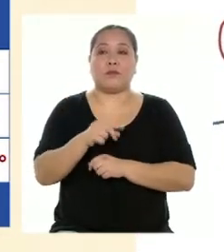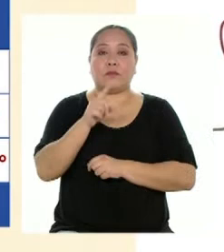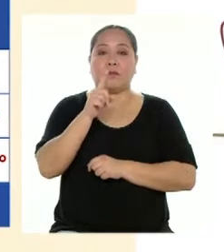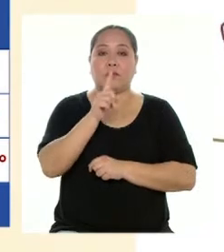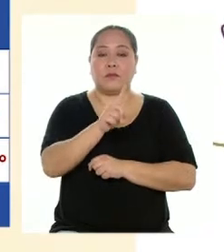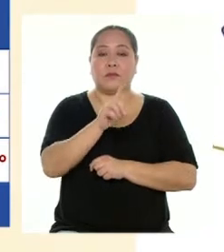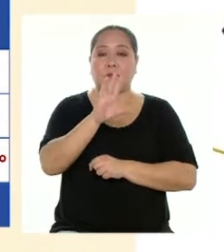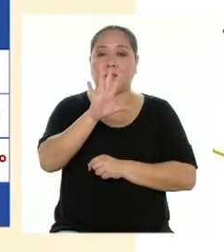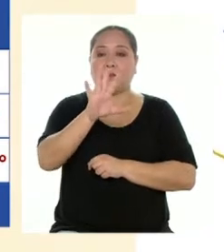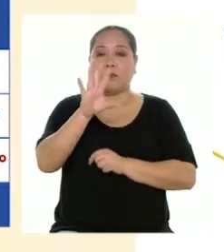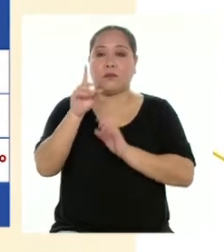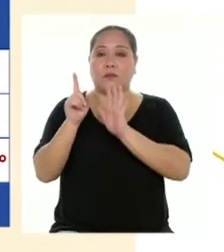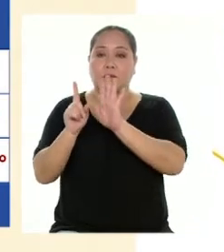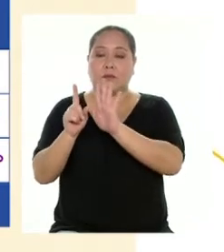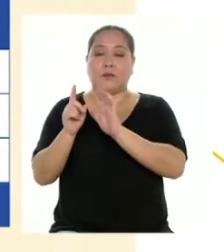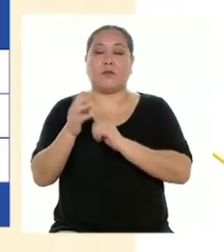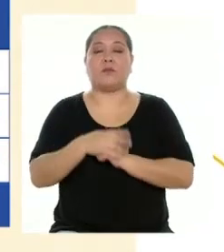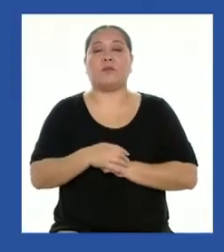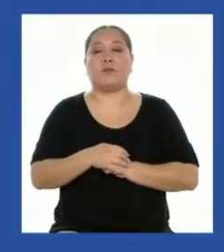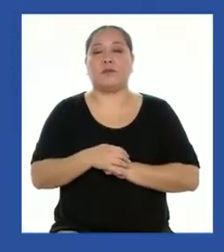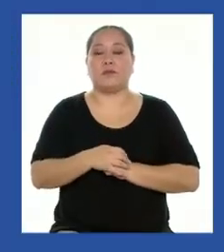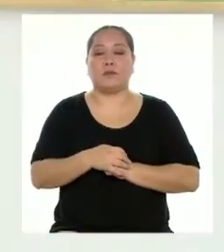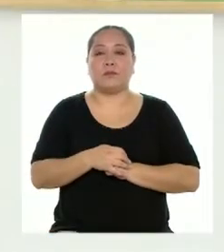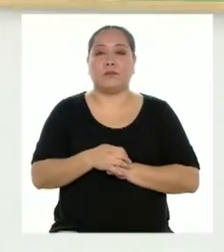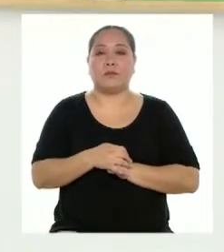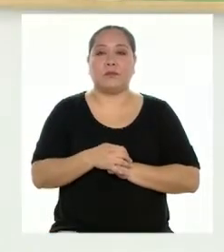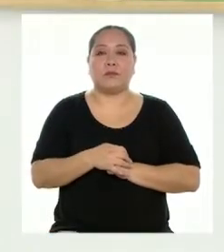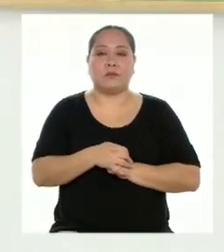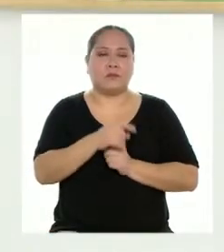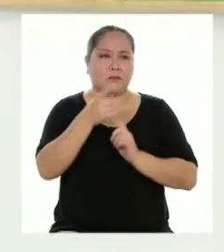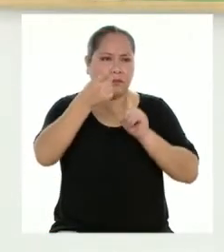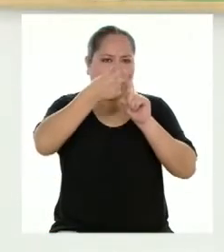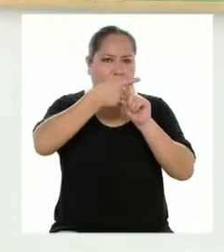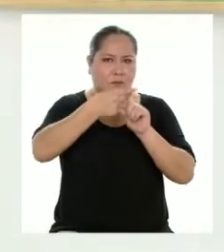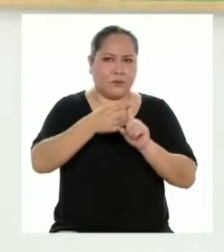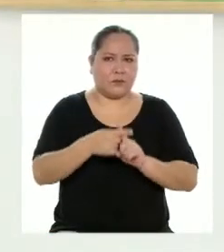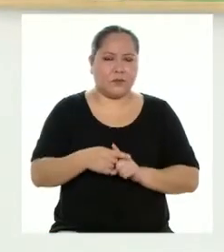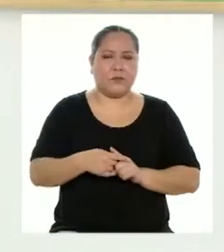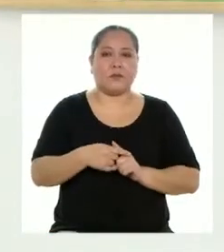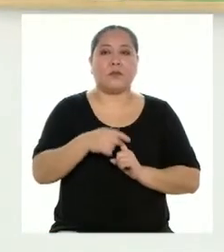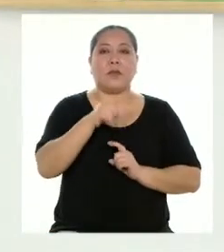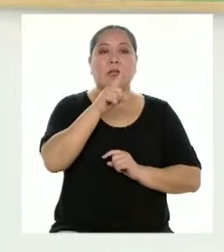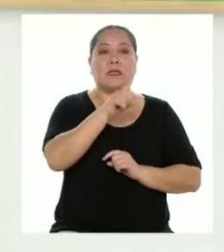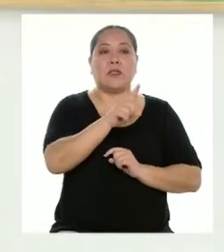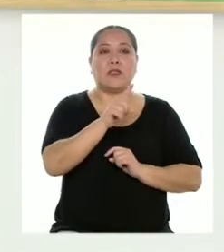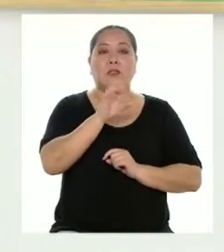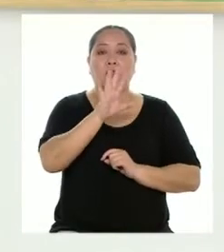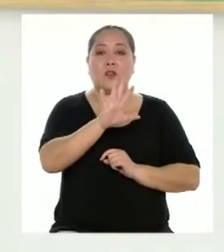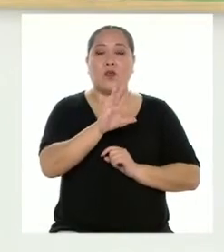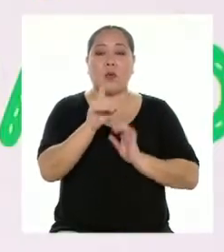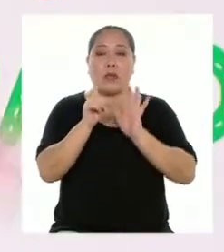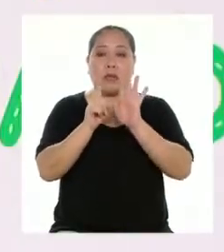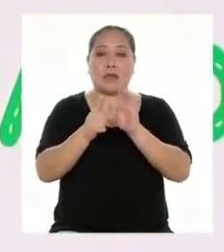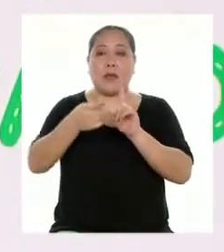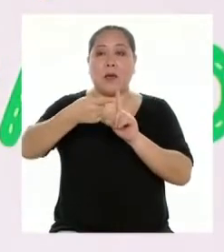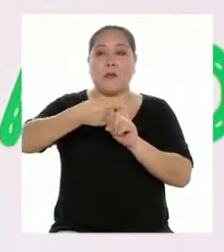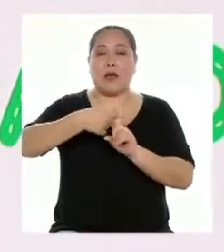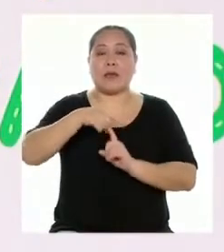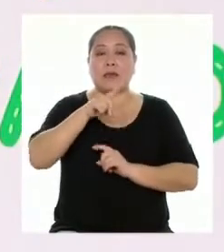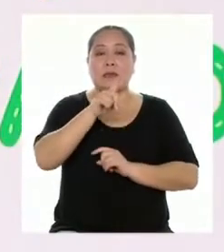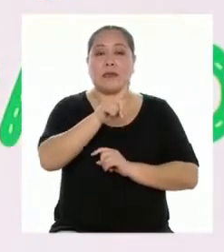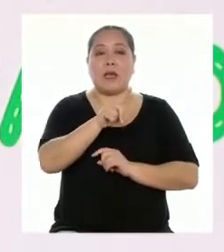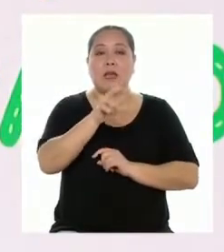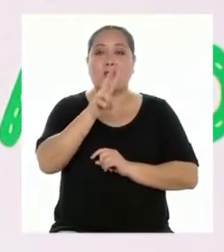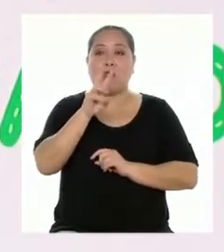sería 156 grados. ¿Y si sumamos 156 más 120 más 84? ¡Nos da